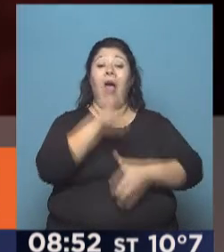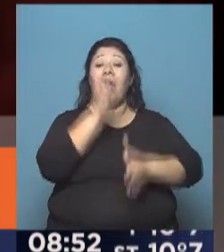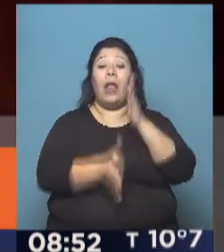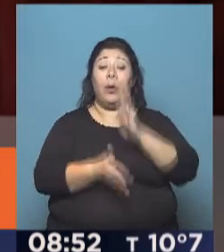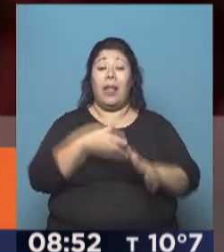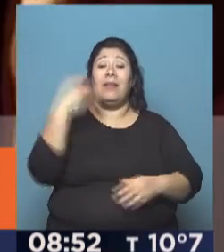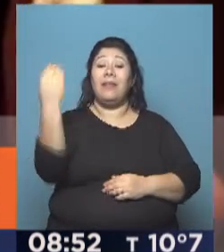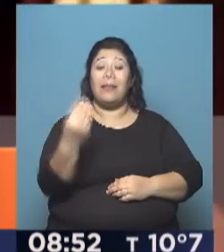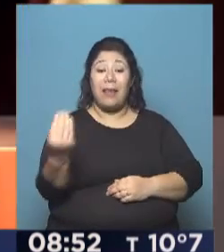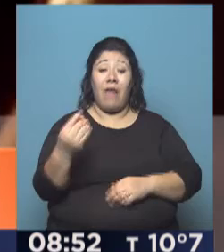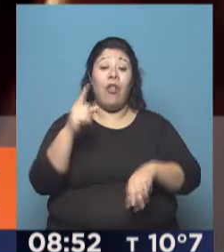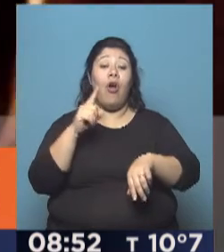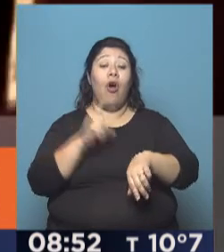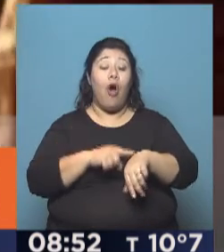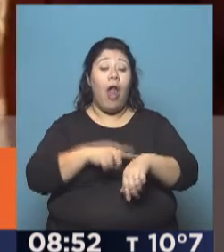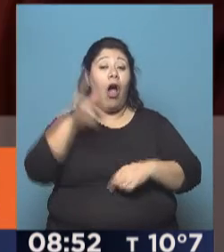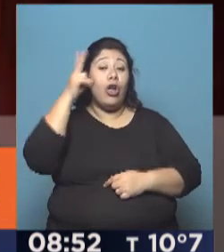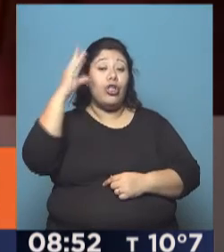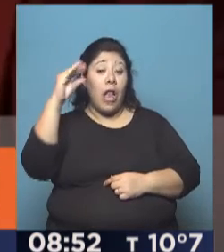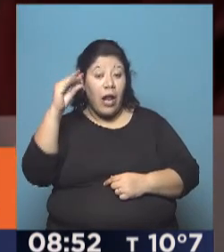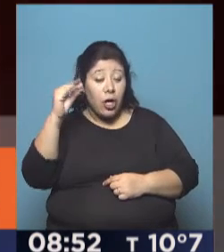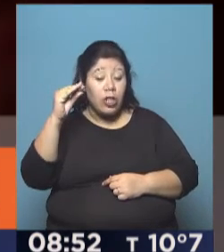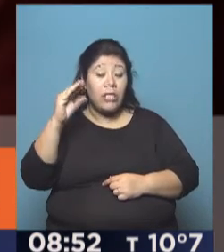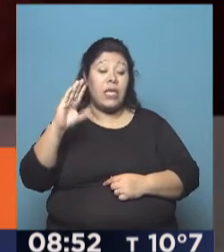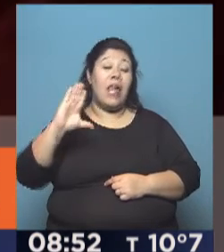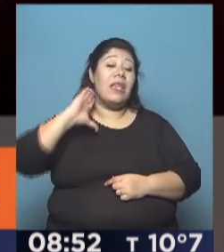sábado 16 de julio a las 20 horas en la Ballena Azul del